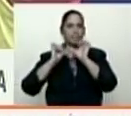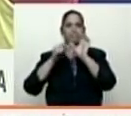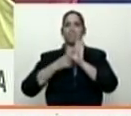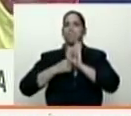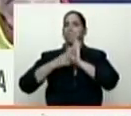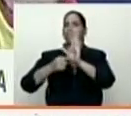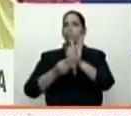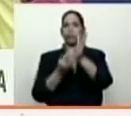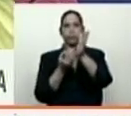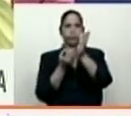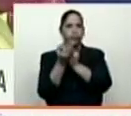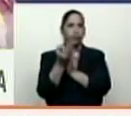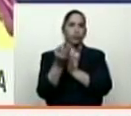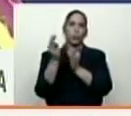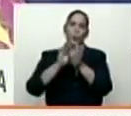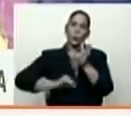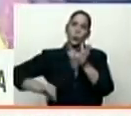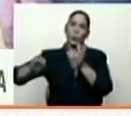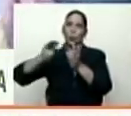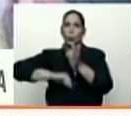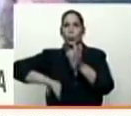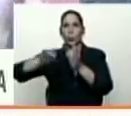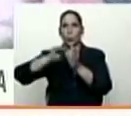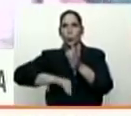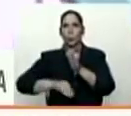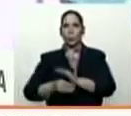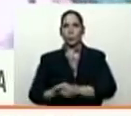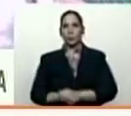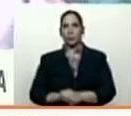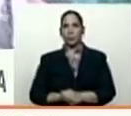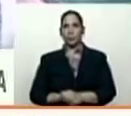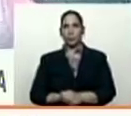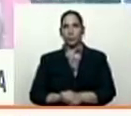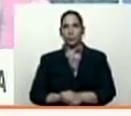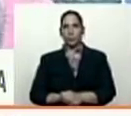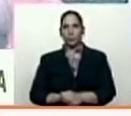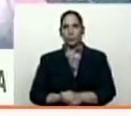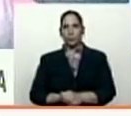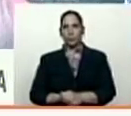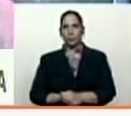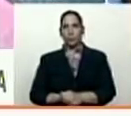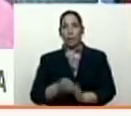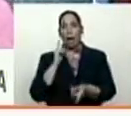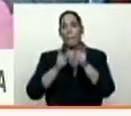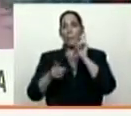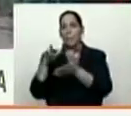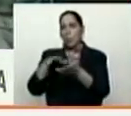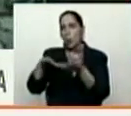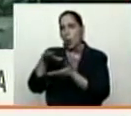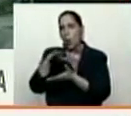su lealtad una y mil veces bajo las adversidades que se nos presenten.